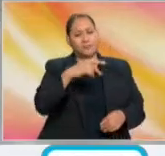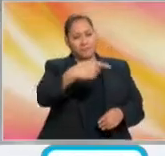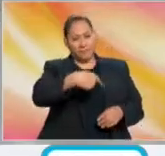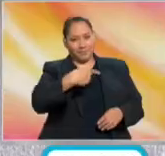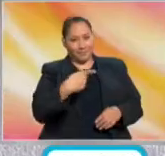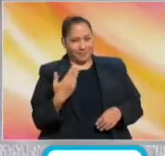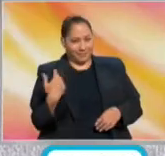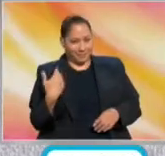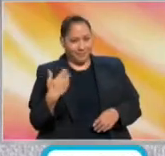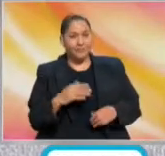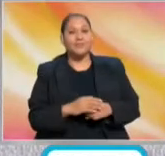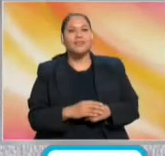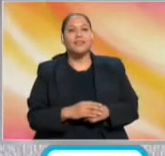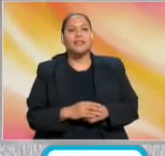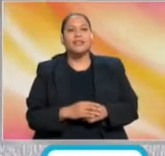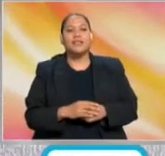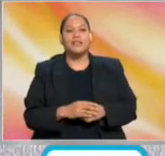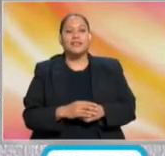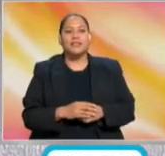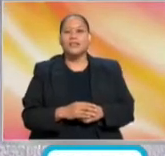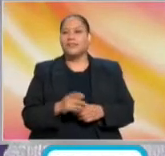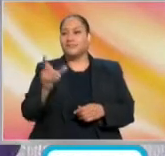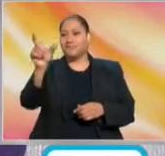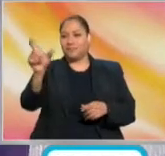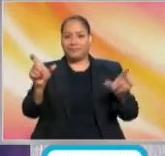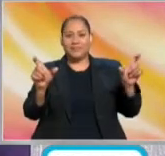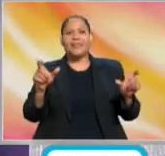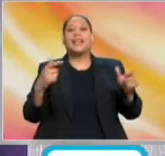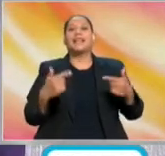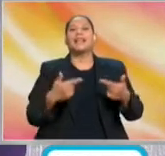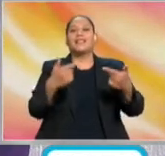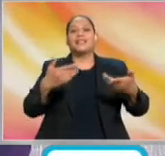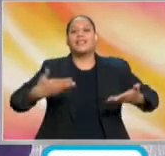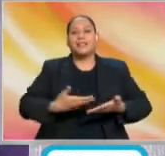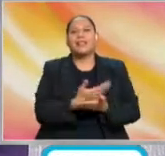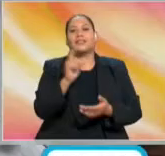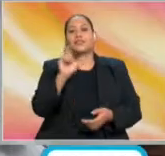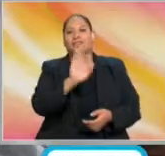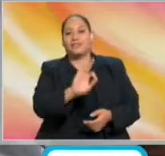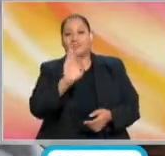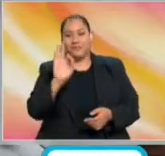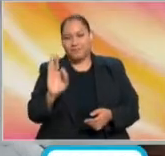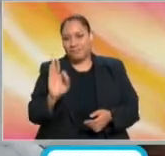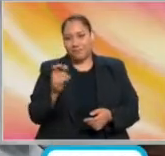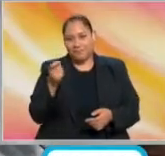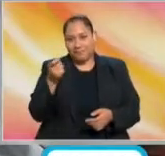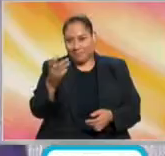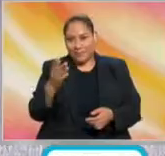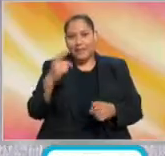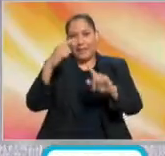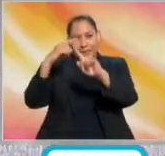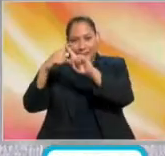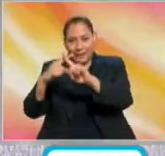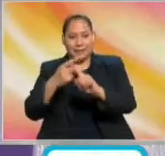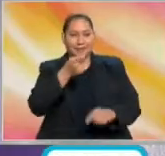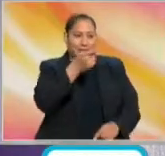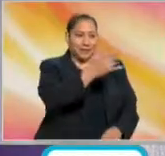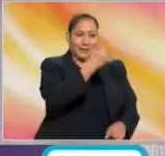hace un momento quién es quién en cuestión a generaciones, ¿no? La generación tan llamada X,